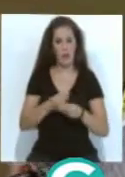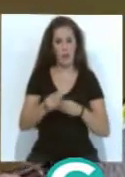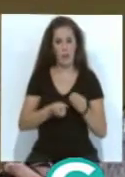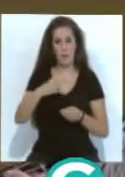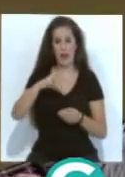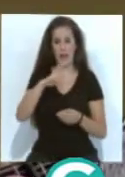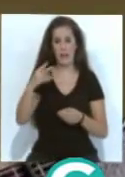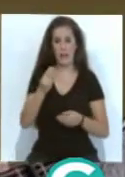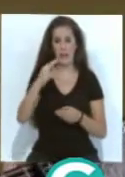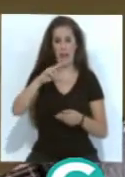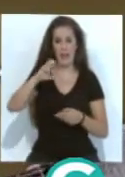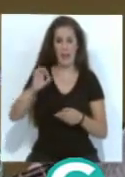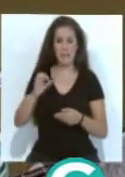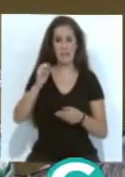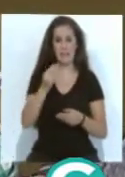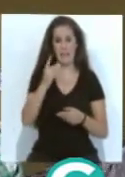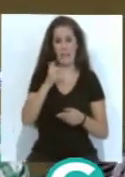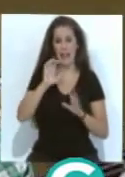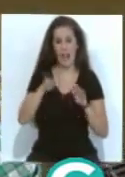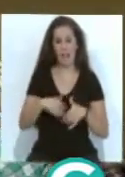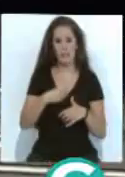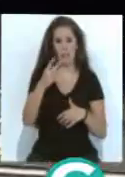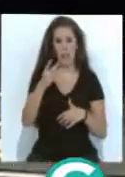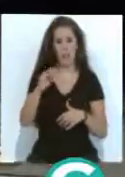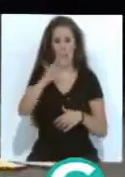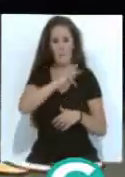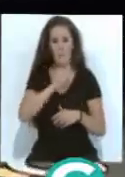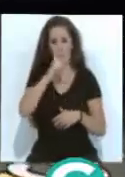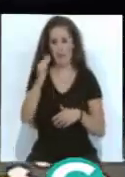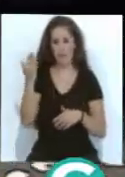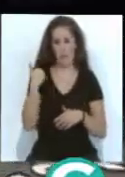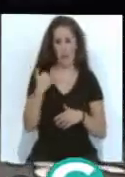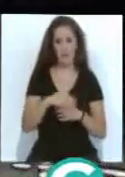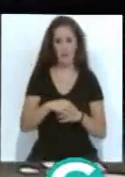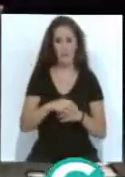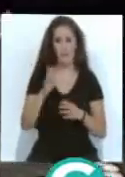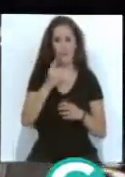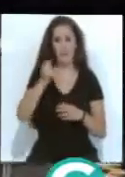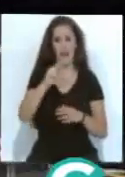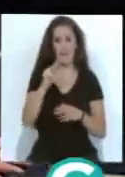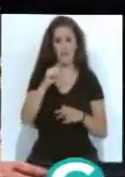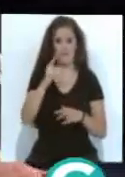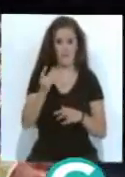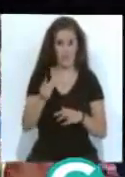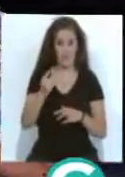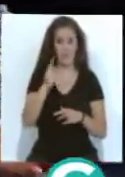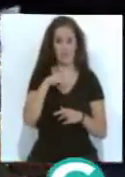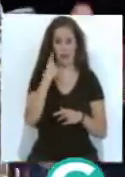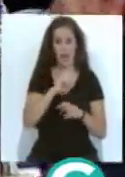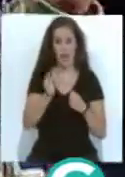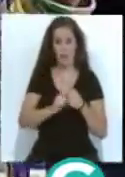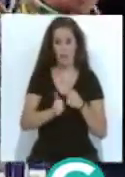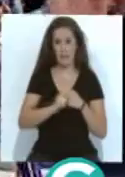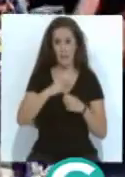Marqués de Cádiz, comparsa finalista que quedó tercer premio el pasado año. David Carapapa ha anunciado además el estreno de un